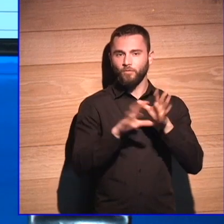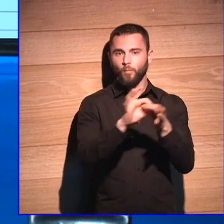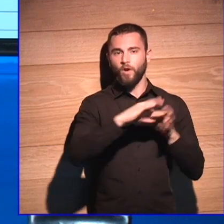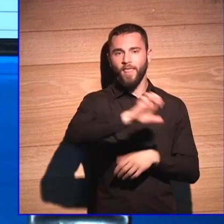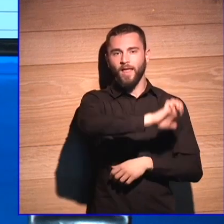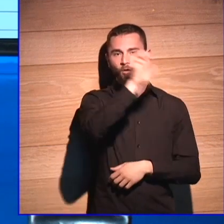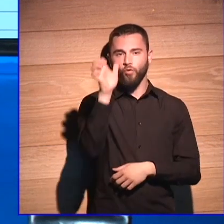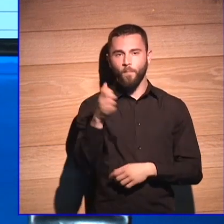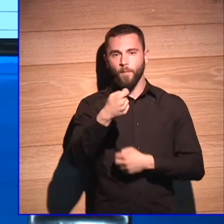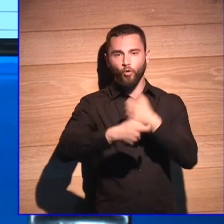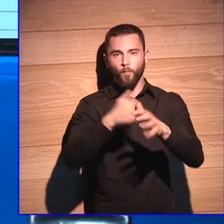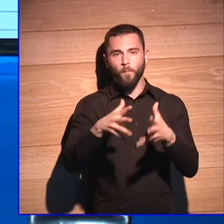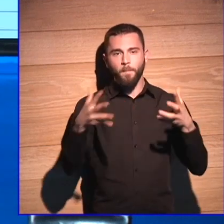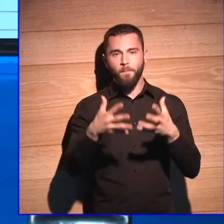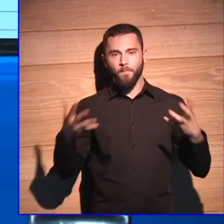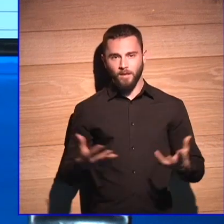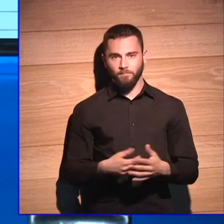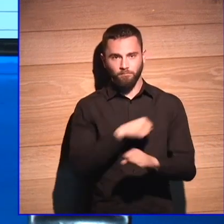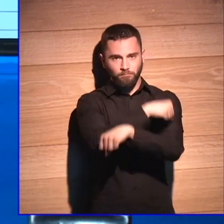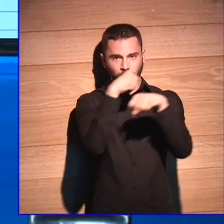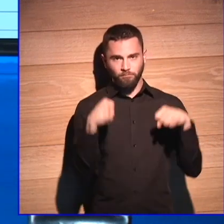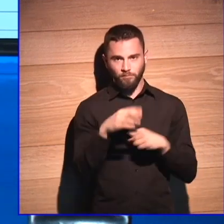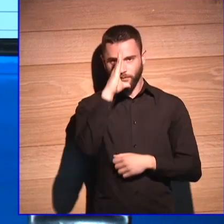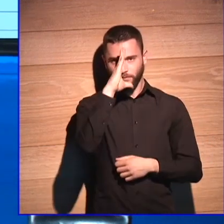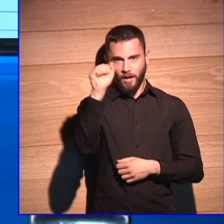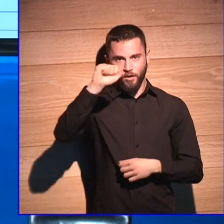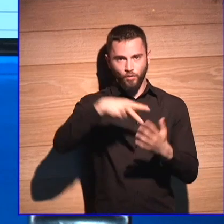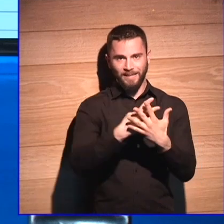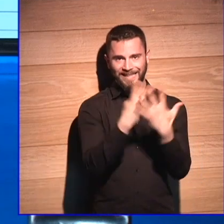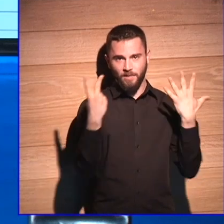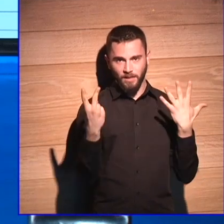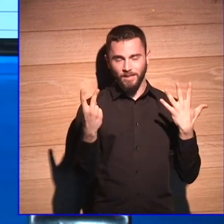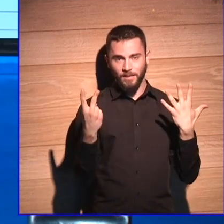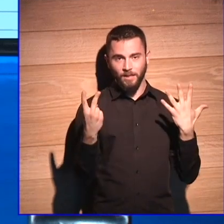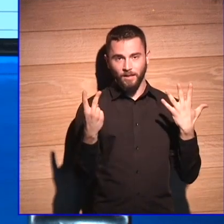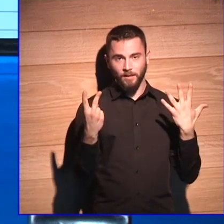está introduciendo. En febrero de 2017